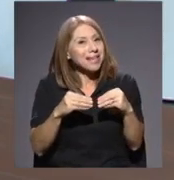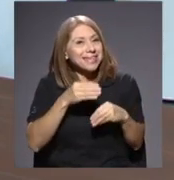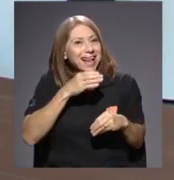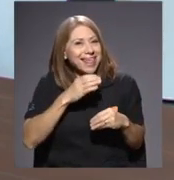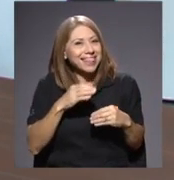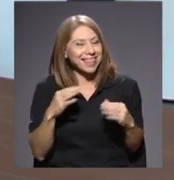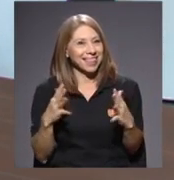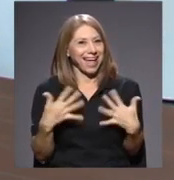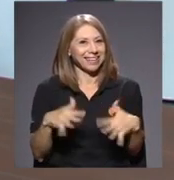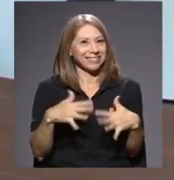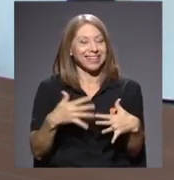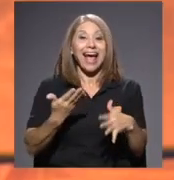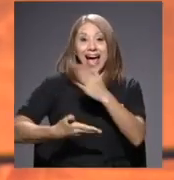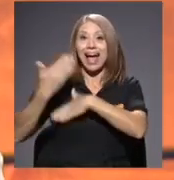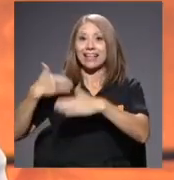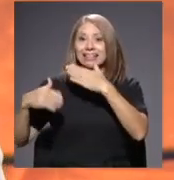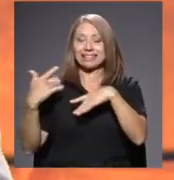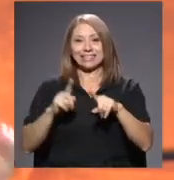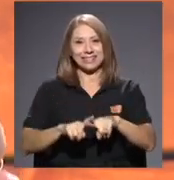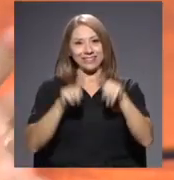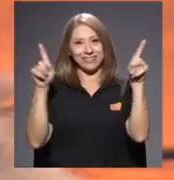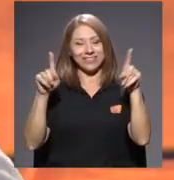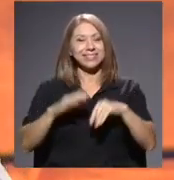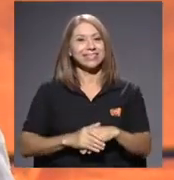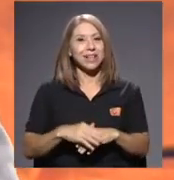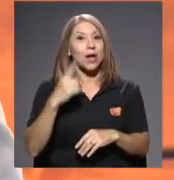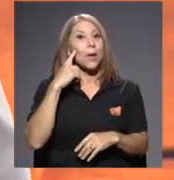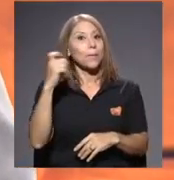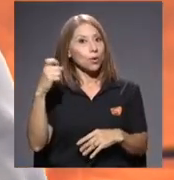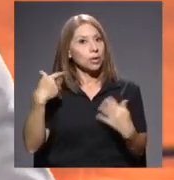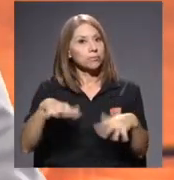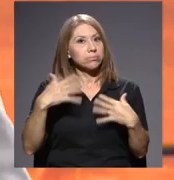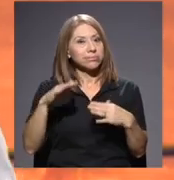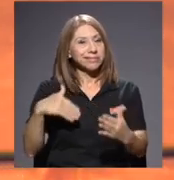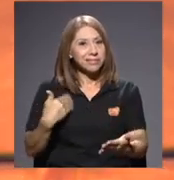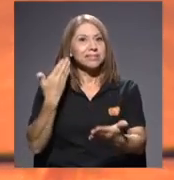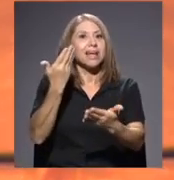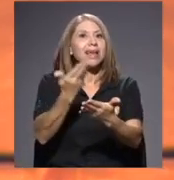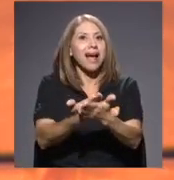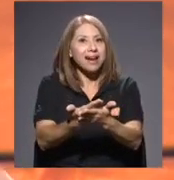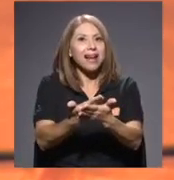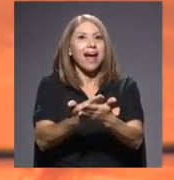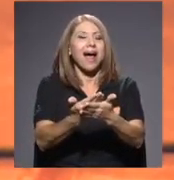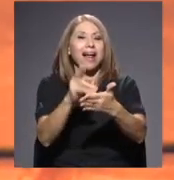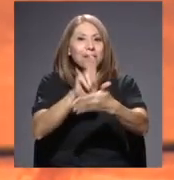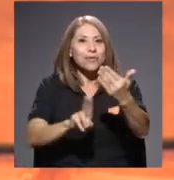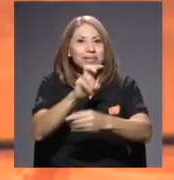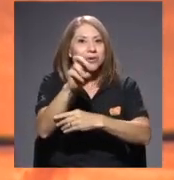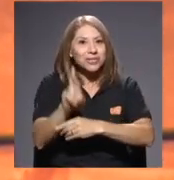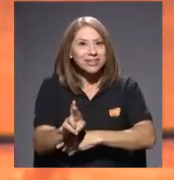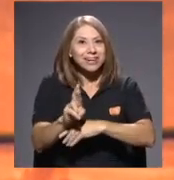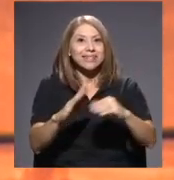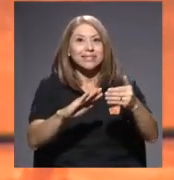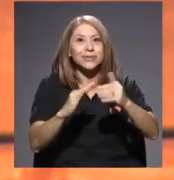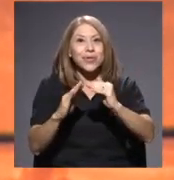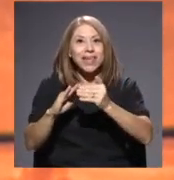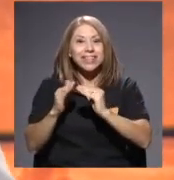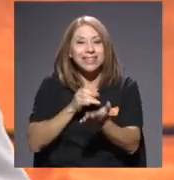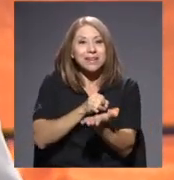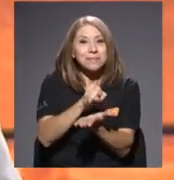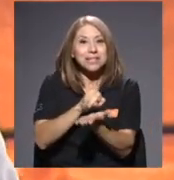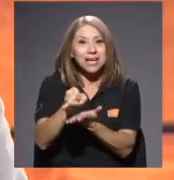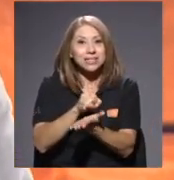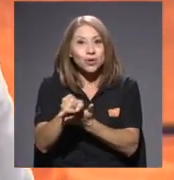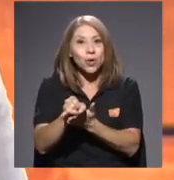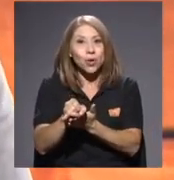calientita que lo que nos ha tocado en días anteriores, porque llegar a la Universidad de Costa Rica, a la ciudad de la investigación, un día como hoy, a estas horas, yo sé